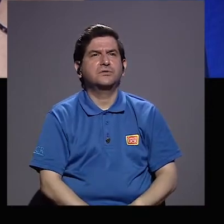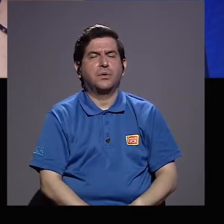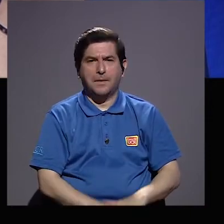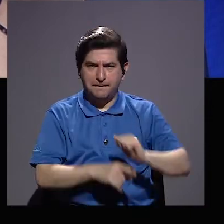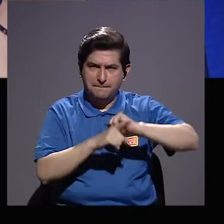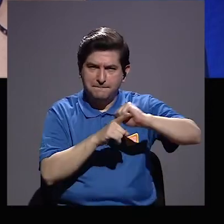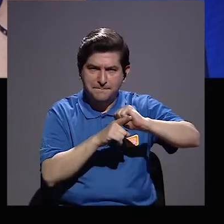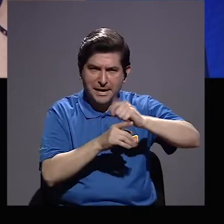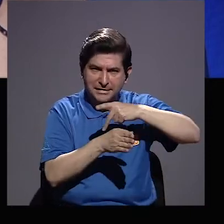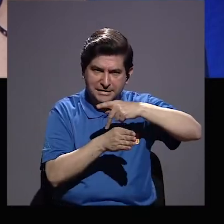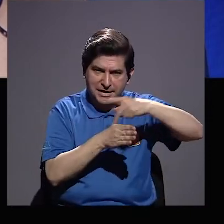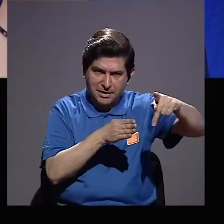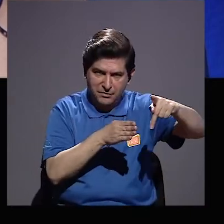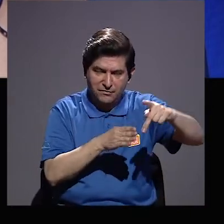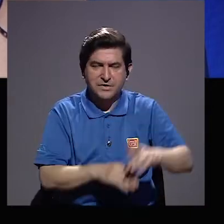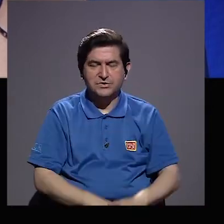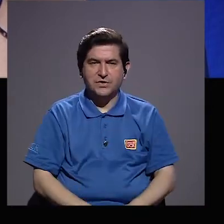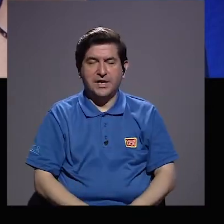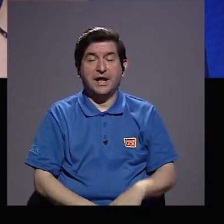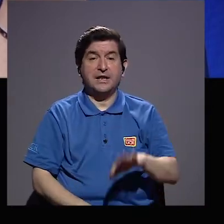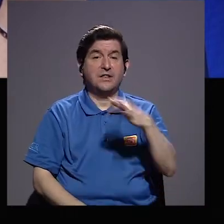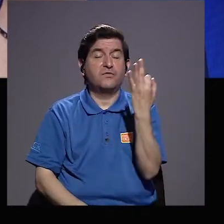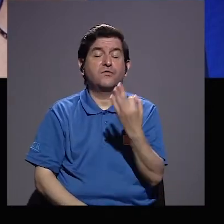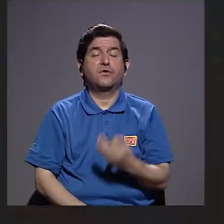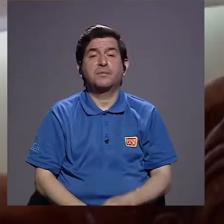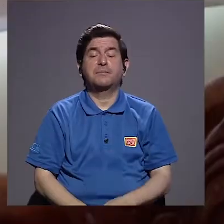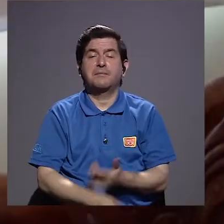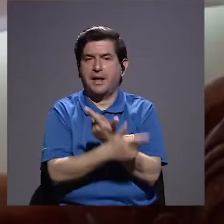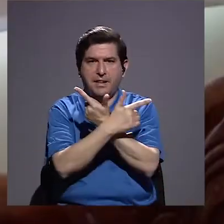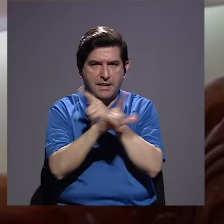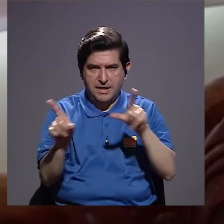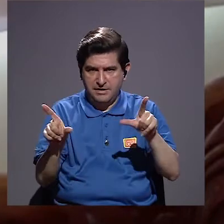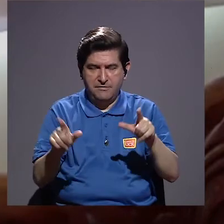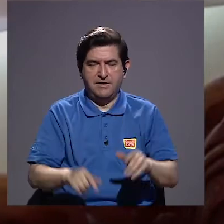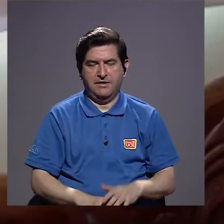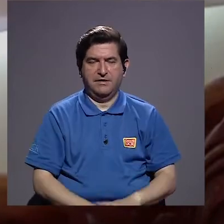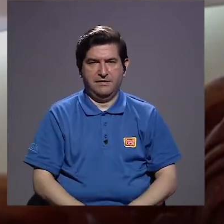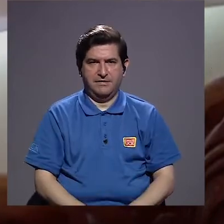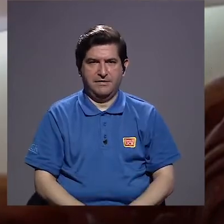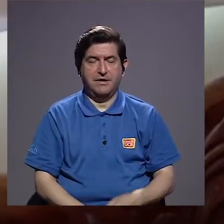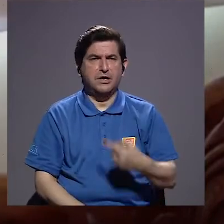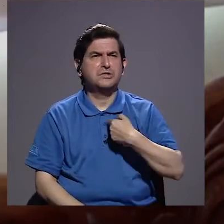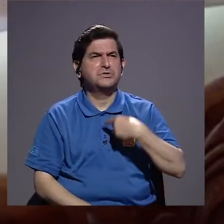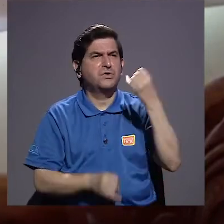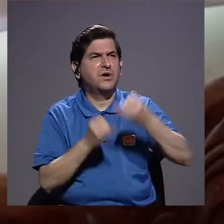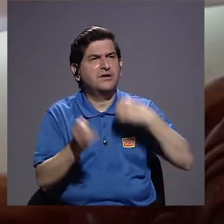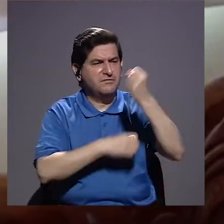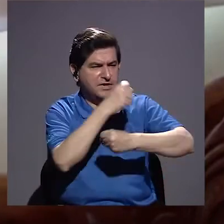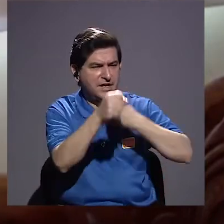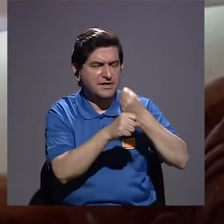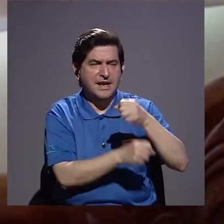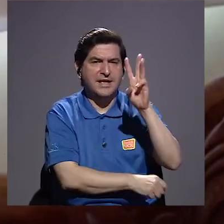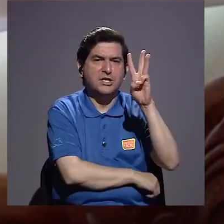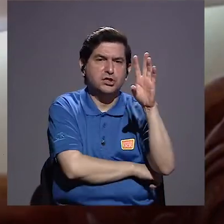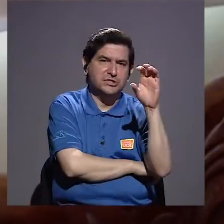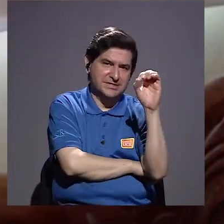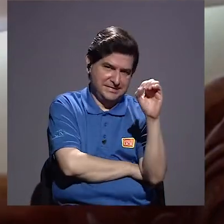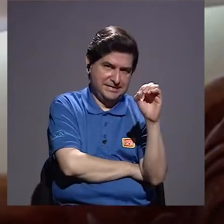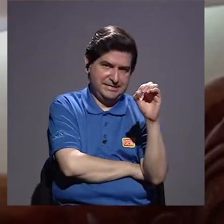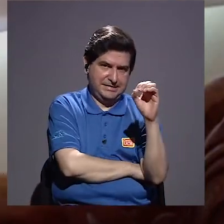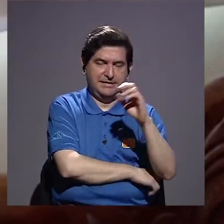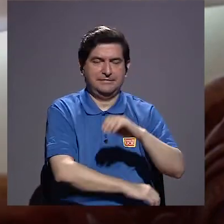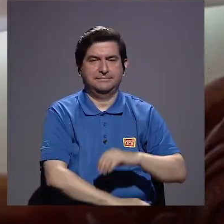digamos, el ejercicio profesional de la profesión liberal del derecho a finales de los años